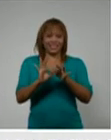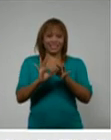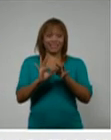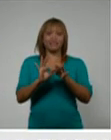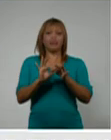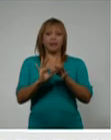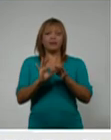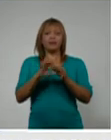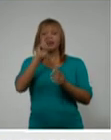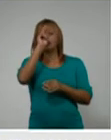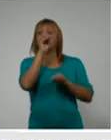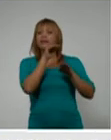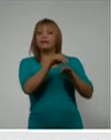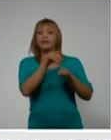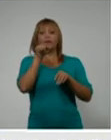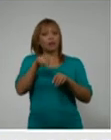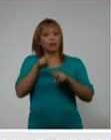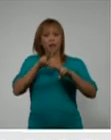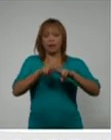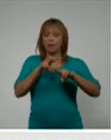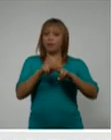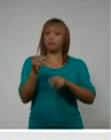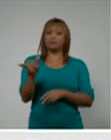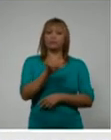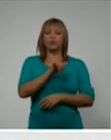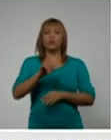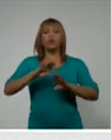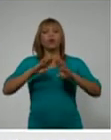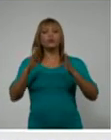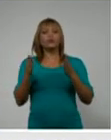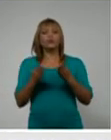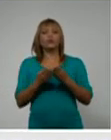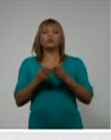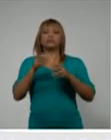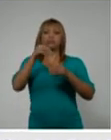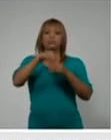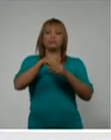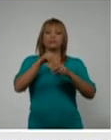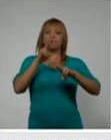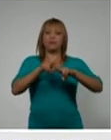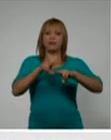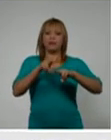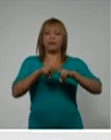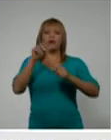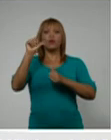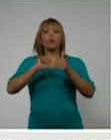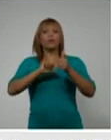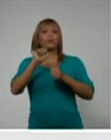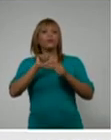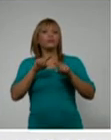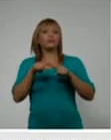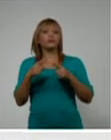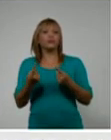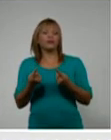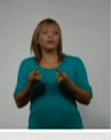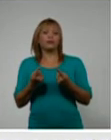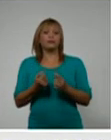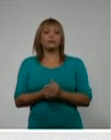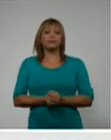en hospitales de aquí de La Habana y todos de La Habana. Este comportamiento se debe